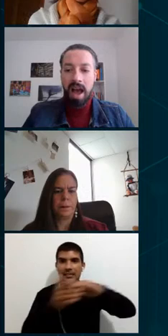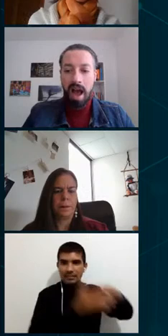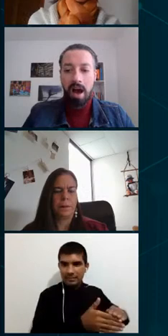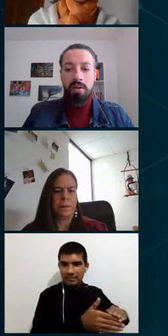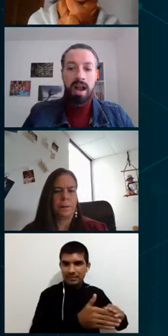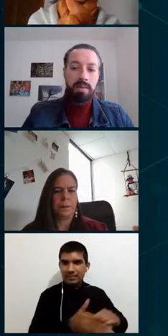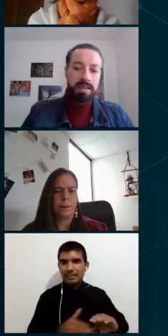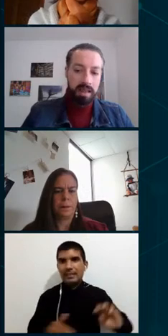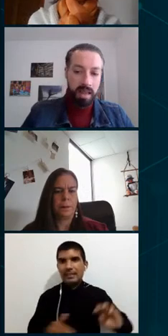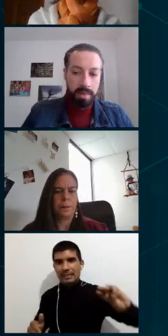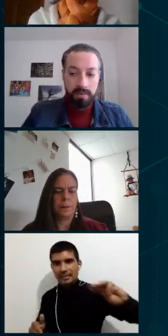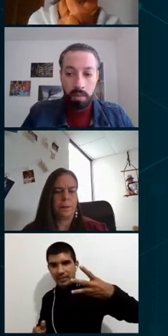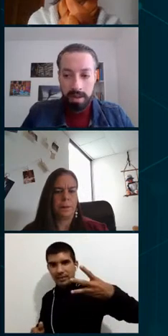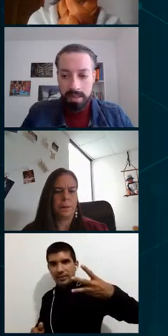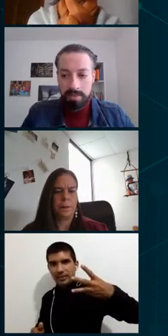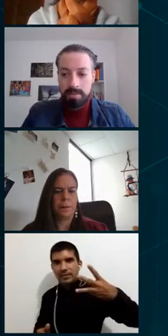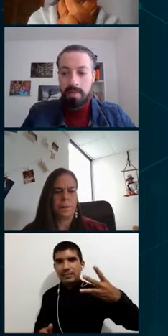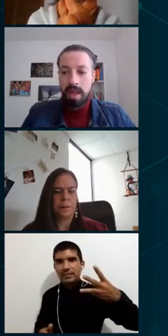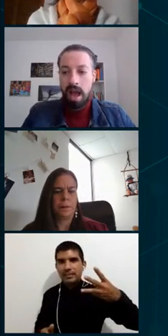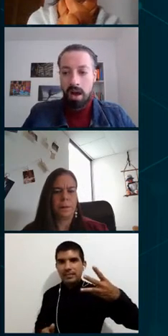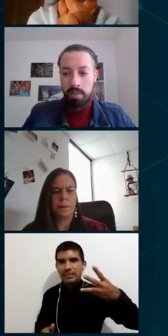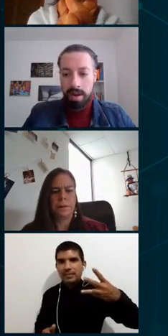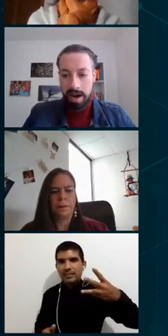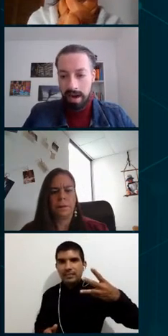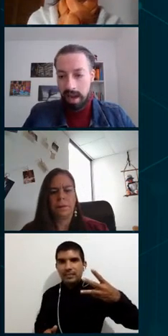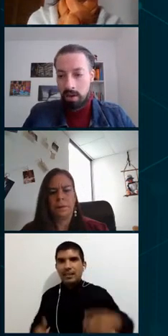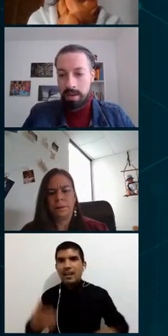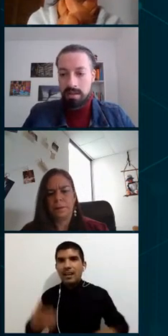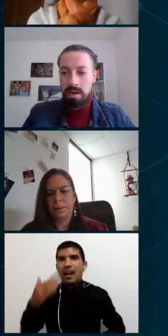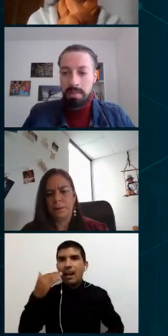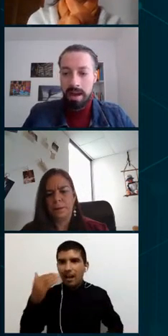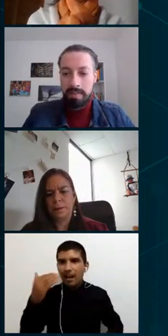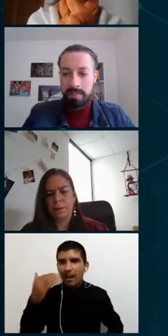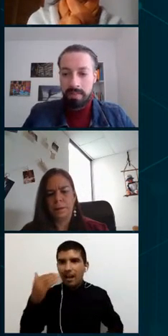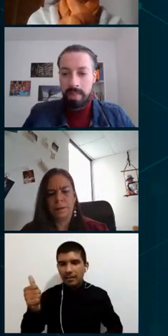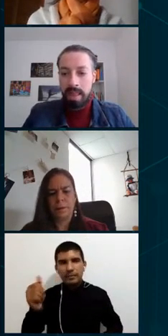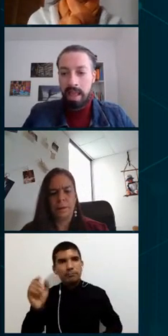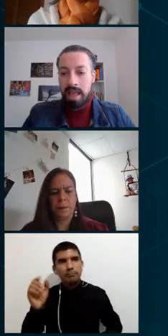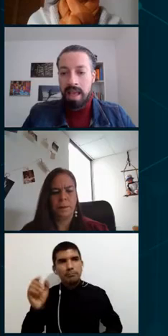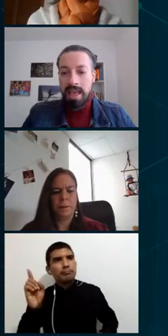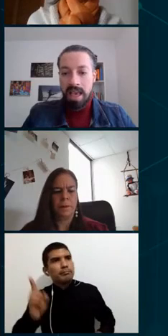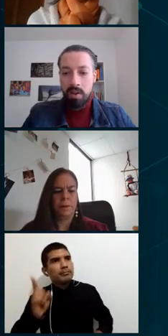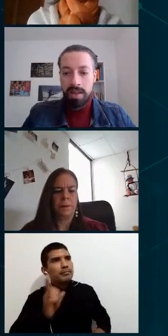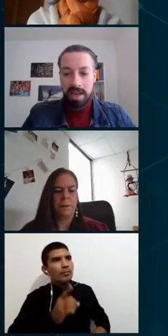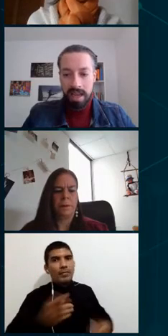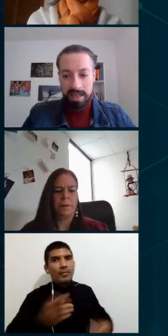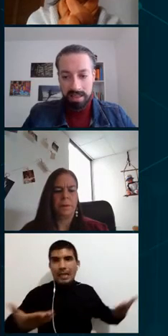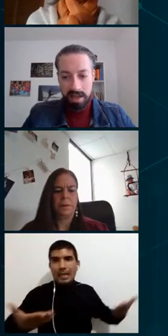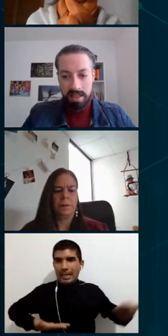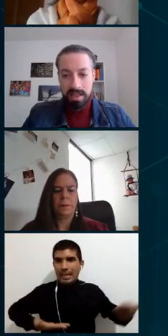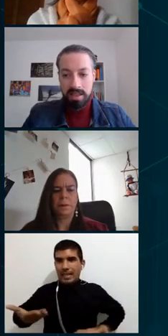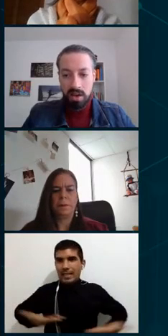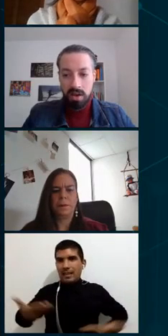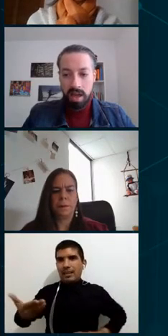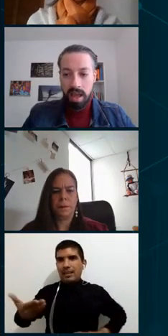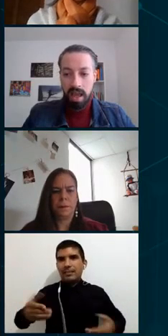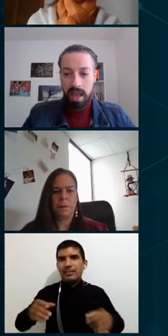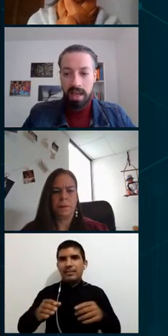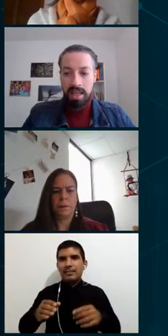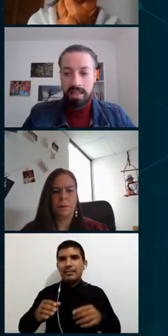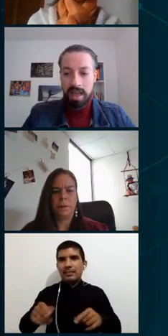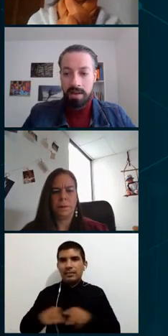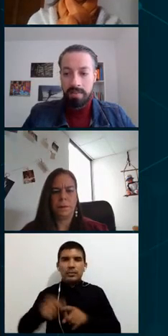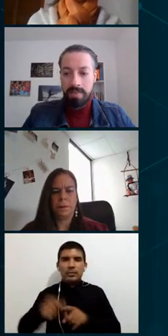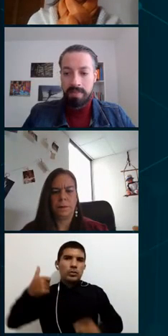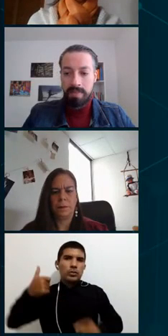María llega a un almacén de perfumes a comprar el regalo para su mamá y encuentra que la señalización